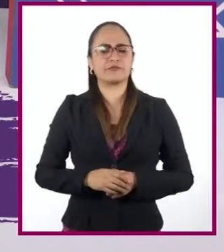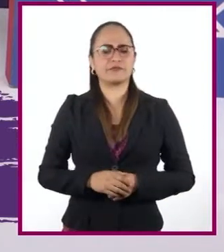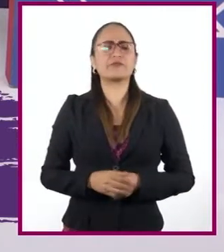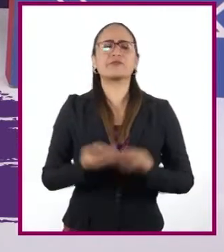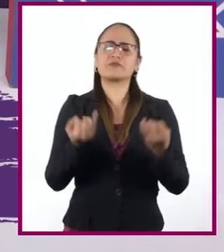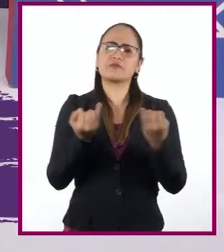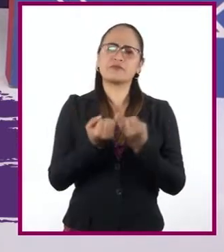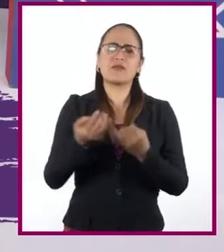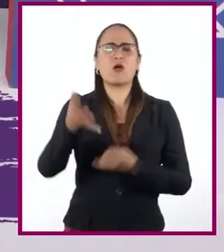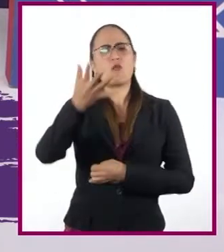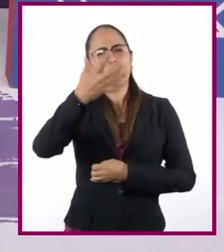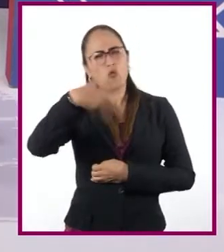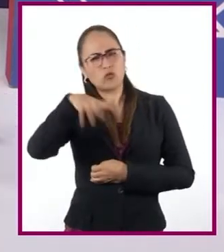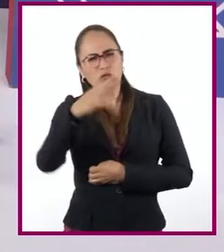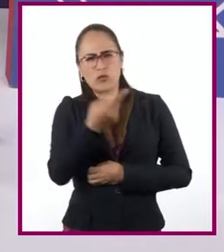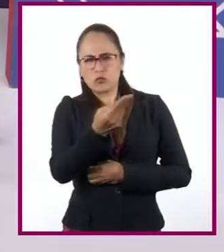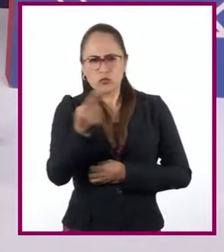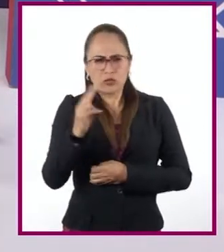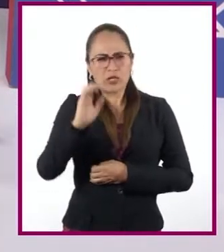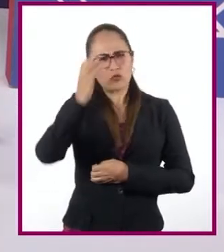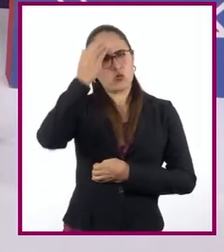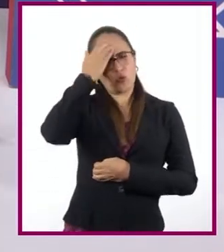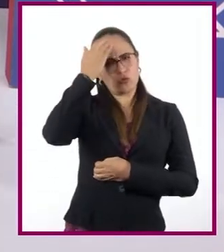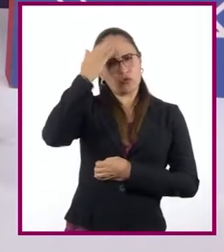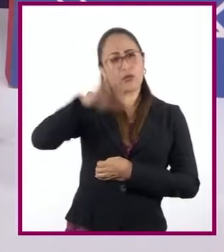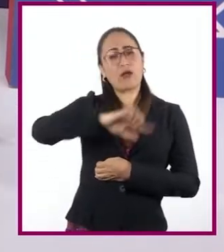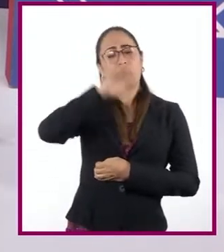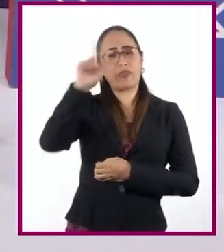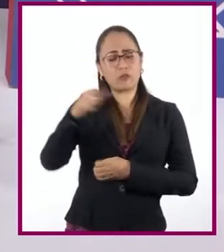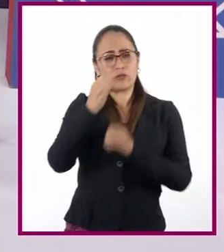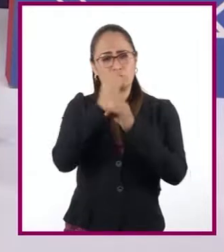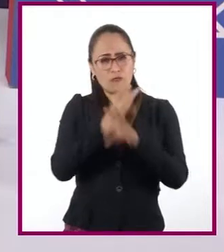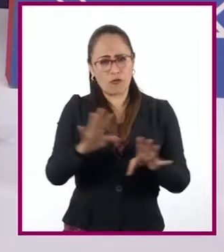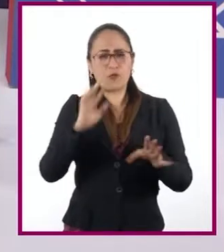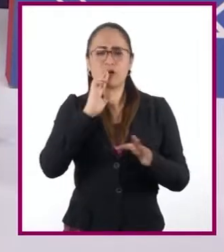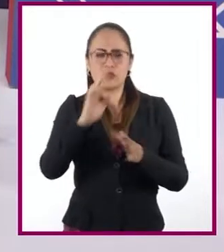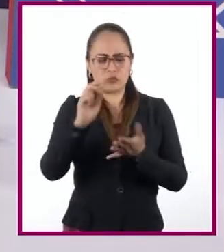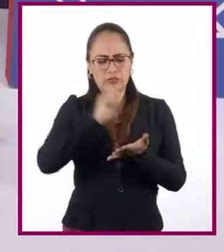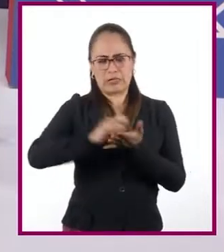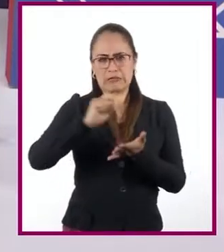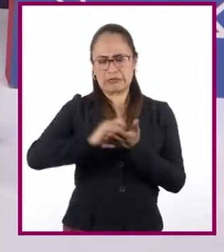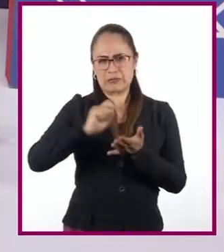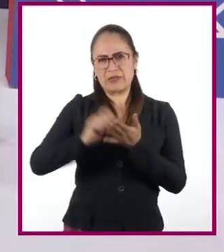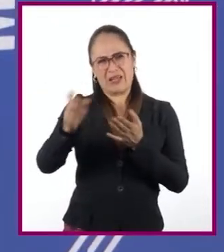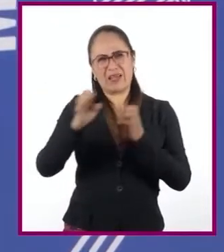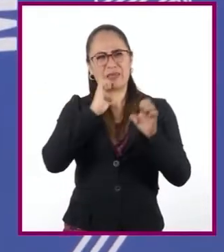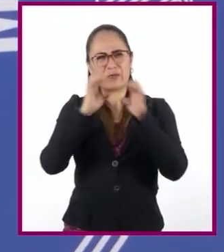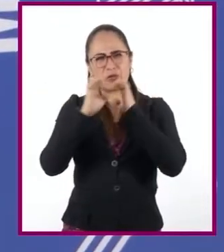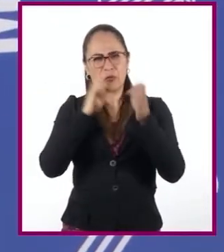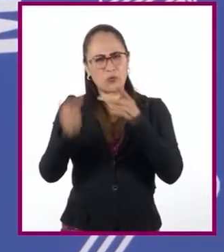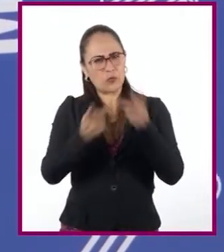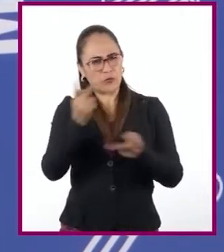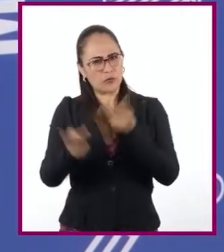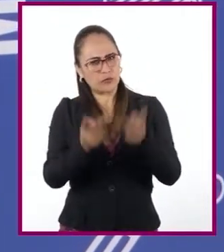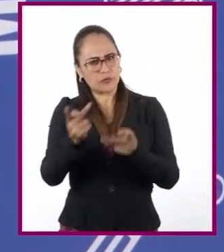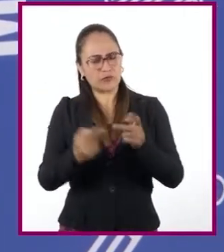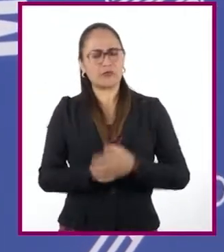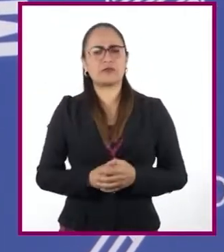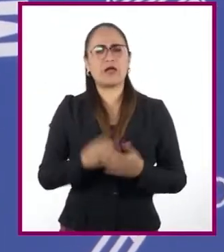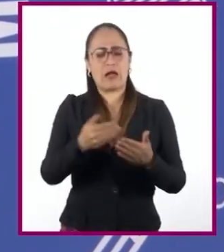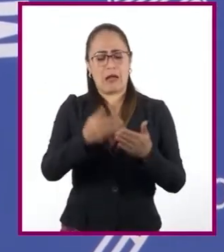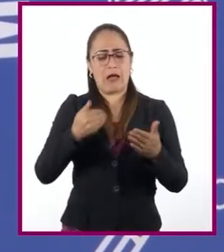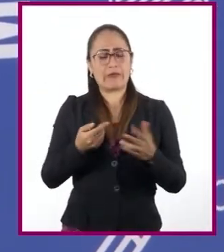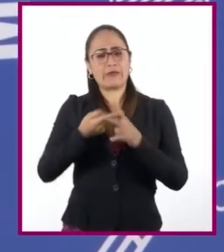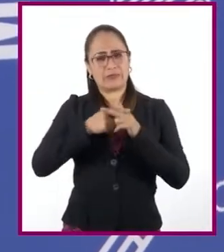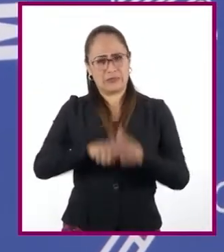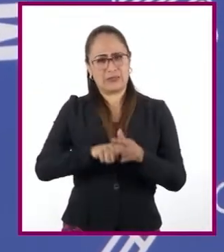busca que las conozcan para que puedan escribir el informe de resultados de una encuesta. Antes de comenzar